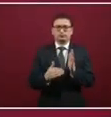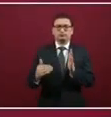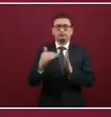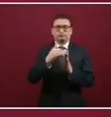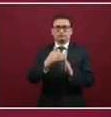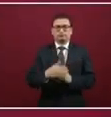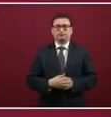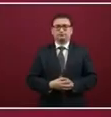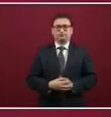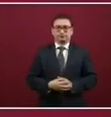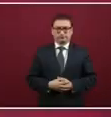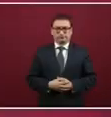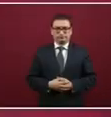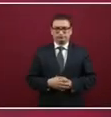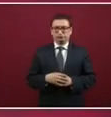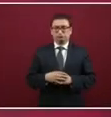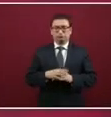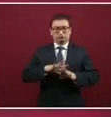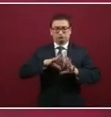1.400.000 millones hasta ahora.